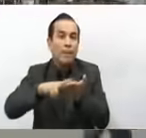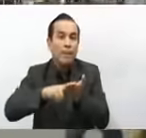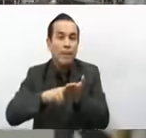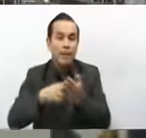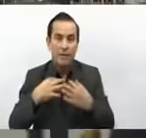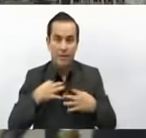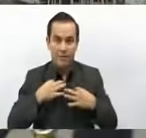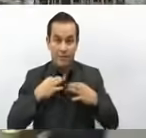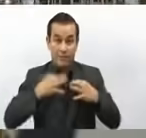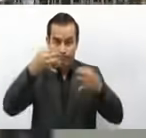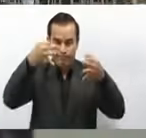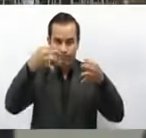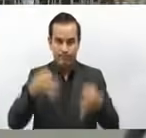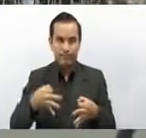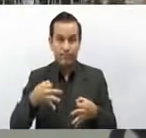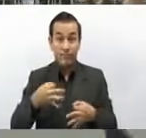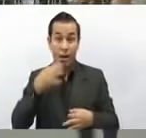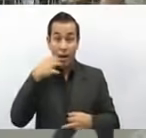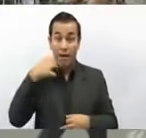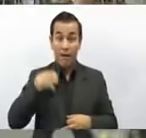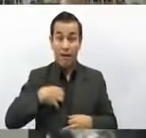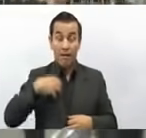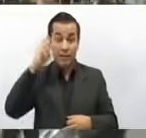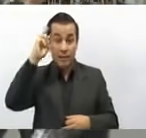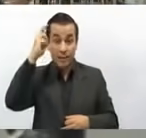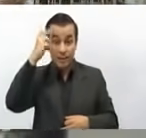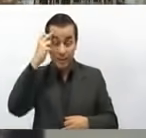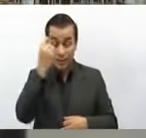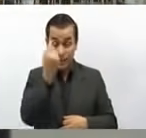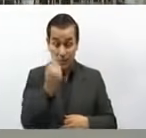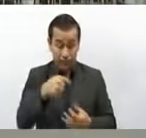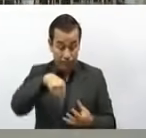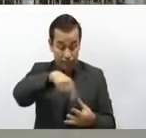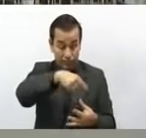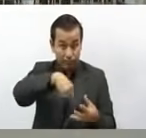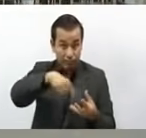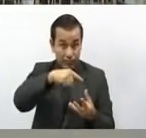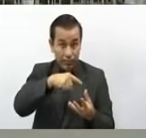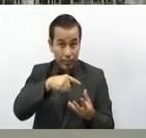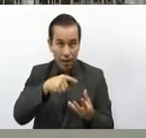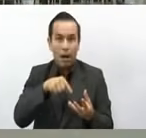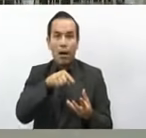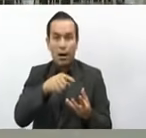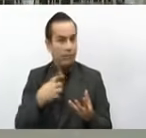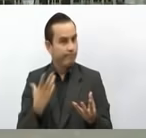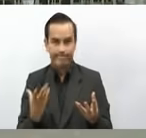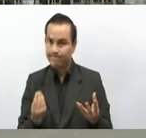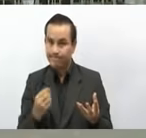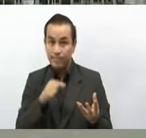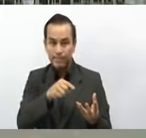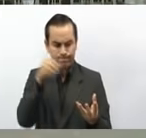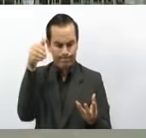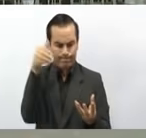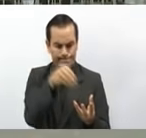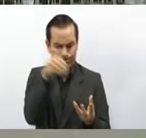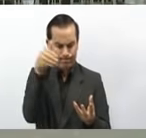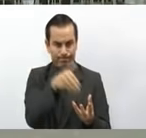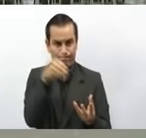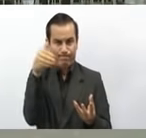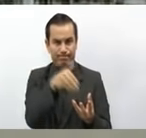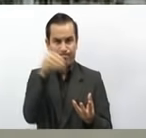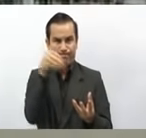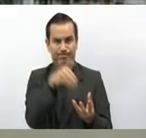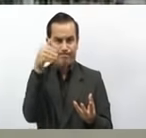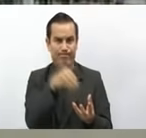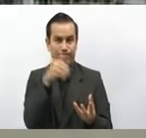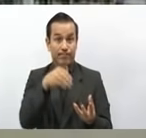con honor y orgullo, pues son a estos valientes guerreros a quienes se les adiestra para sobrevivir en condiciones